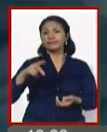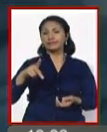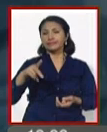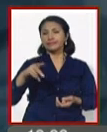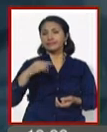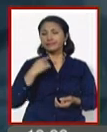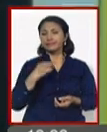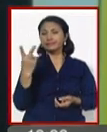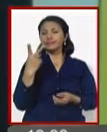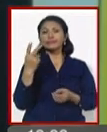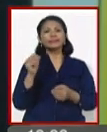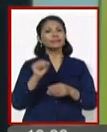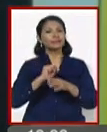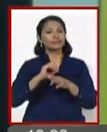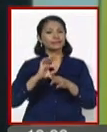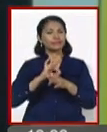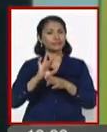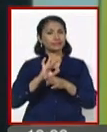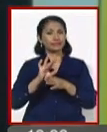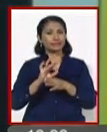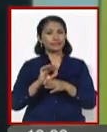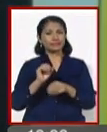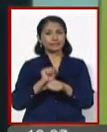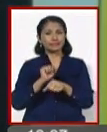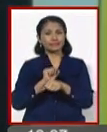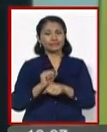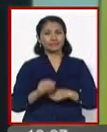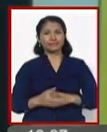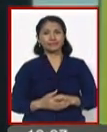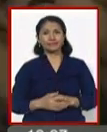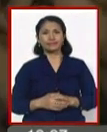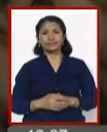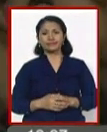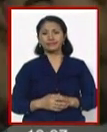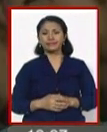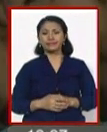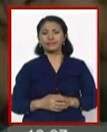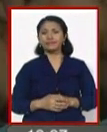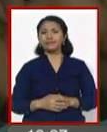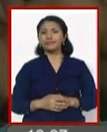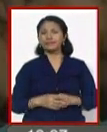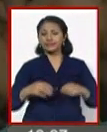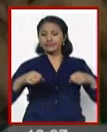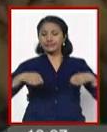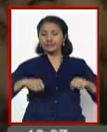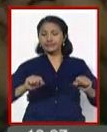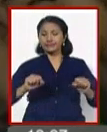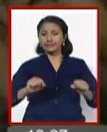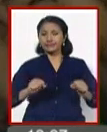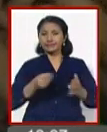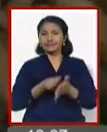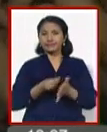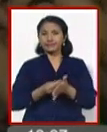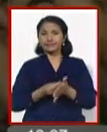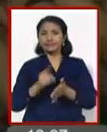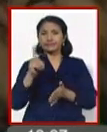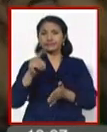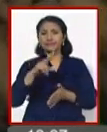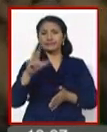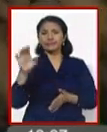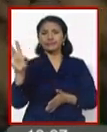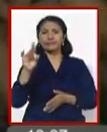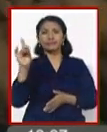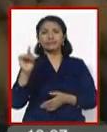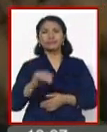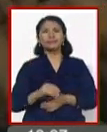serían estos dos funcionarios que trabajan como auxiliares en la unidad de archivos de esta institución. Para la categoría de motociclistas cobraban la suma de